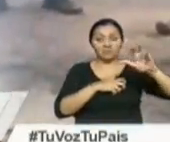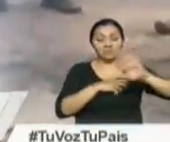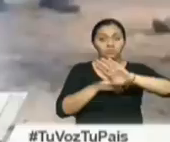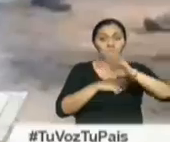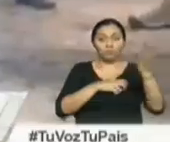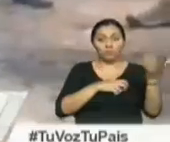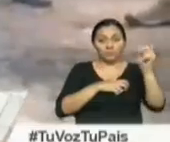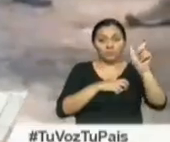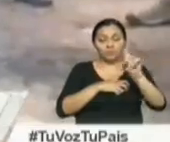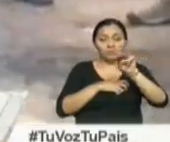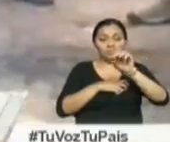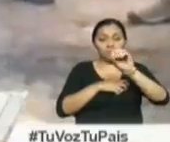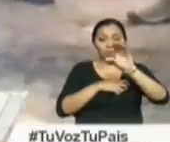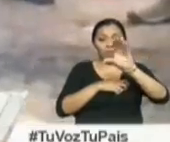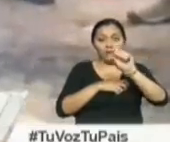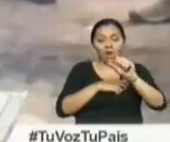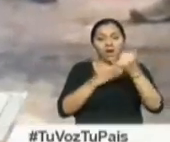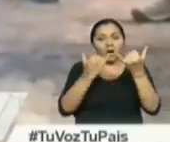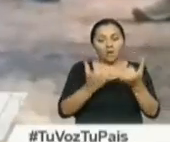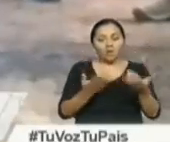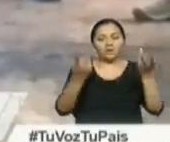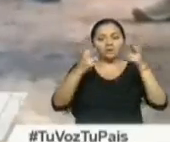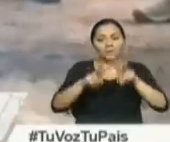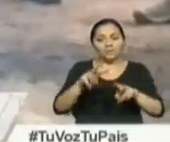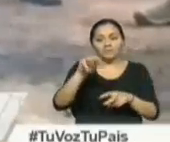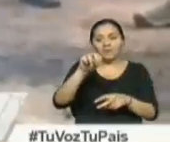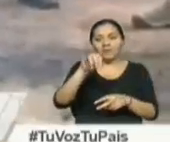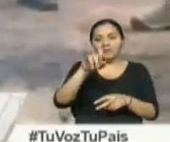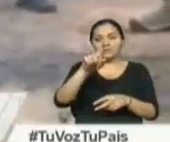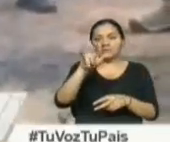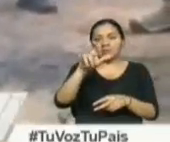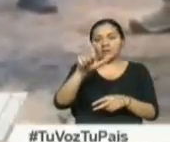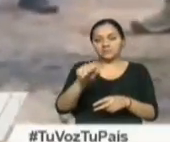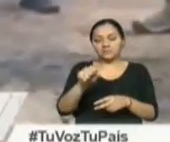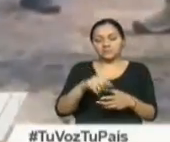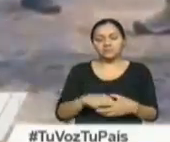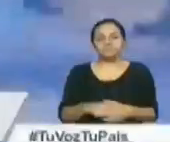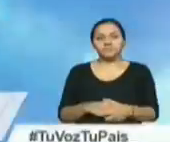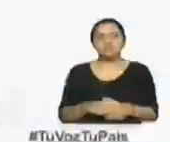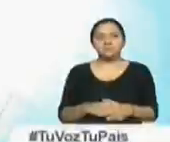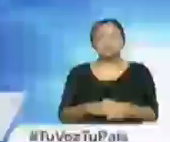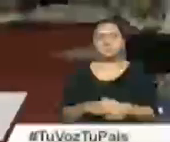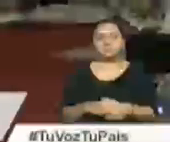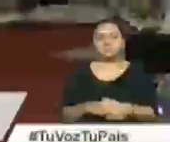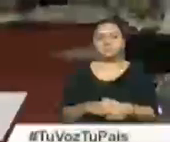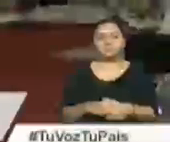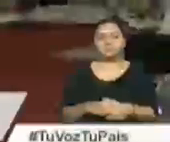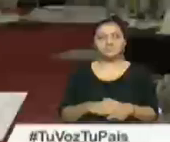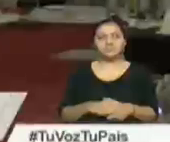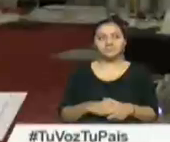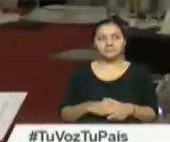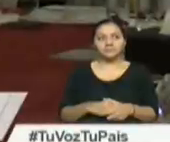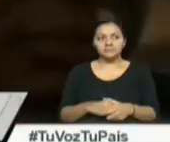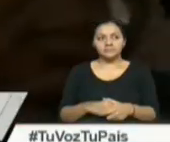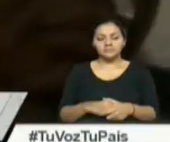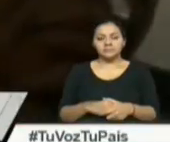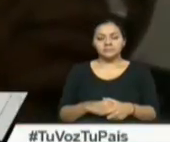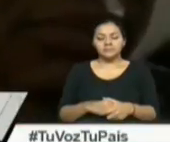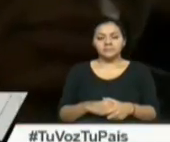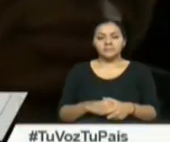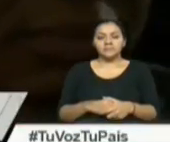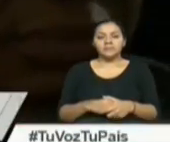ciudad colombiana de Mocoa, capital del departamento de Putumayo en el sur del país. La Organización de